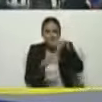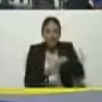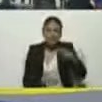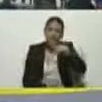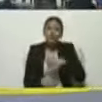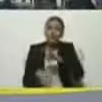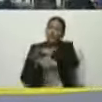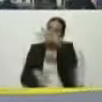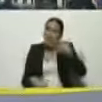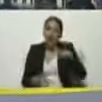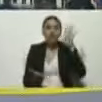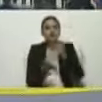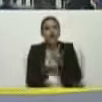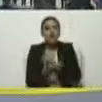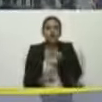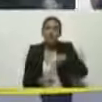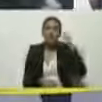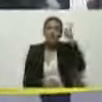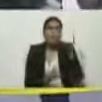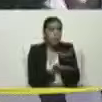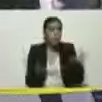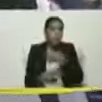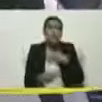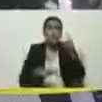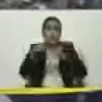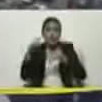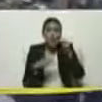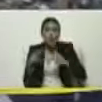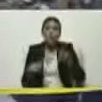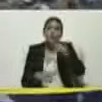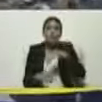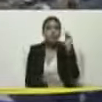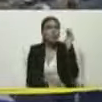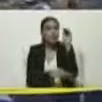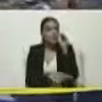a este pueblo que quiere construir su destino y su futuro.